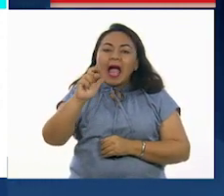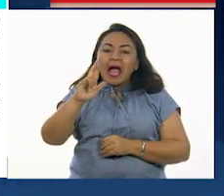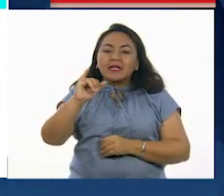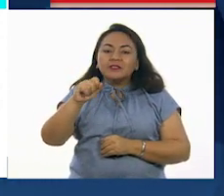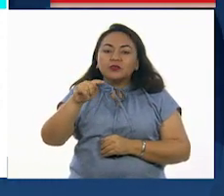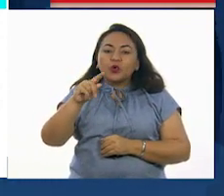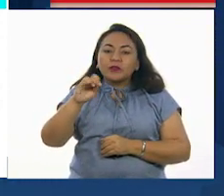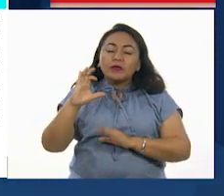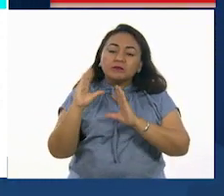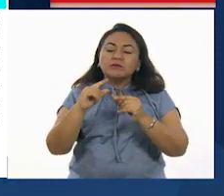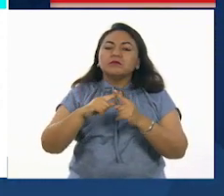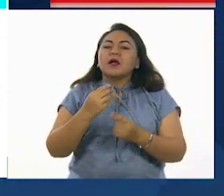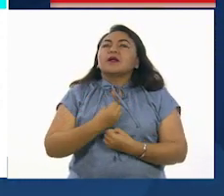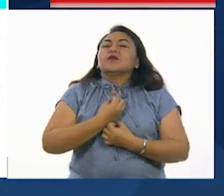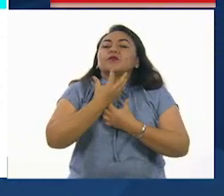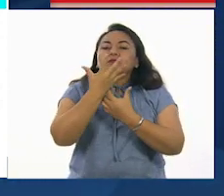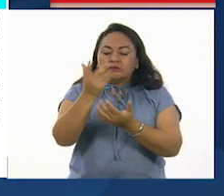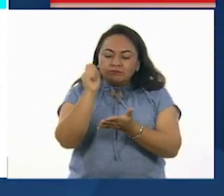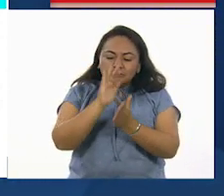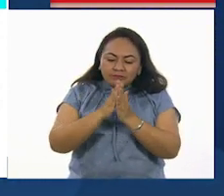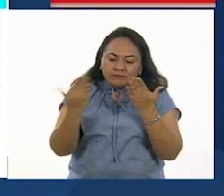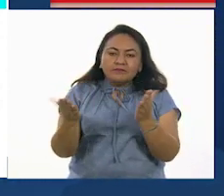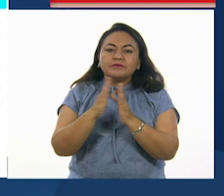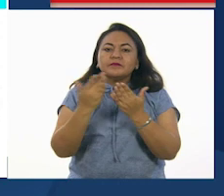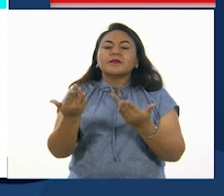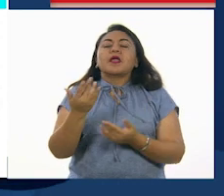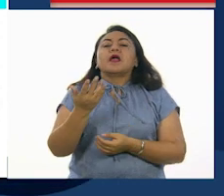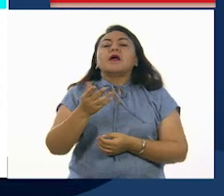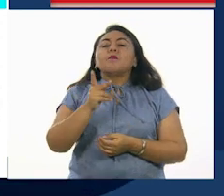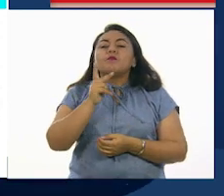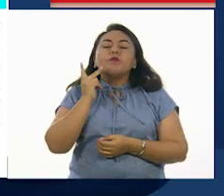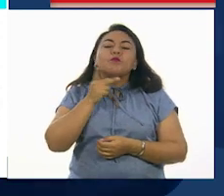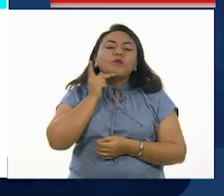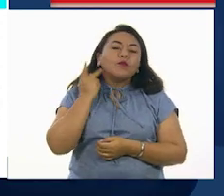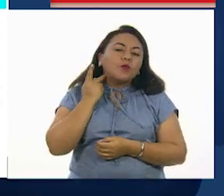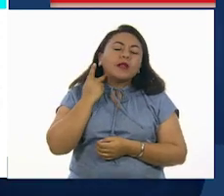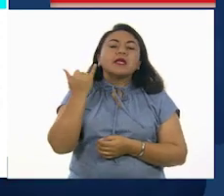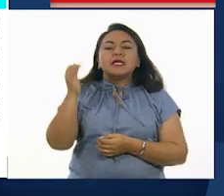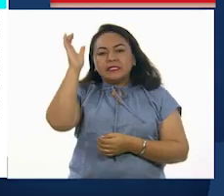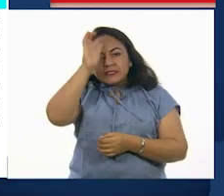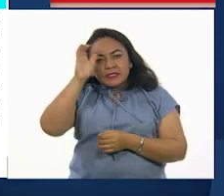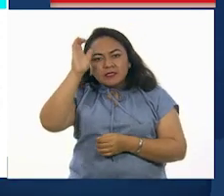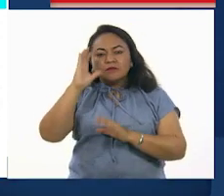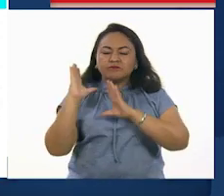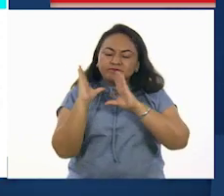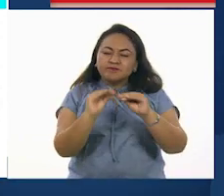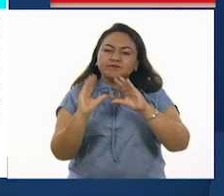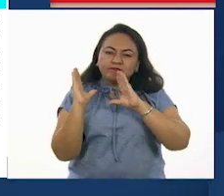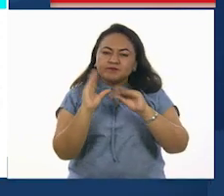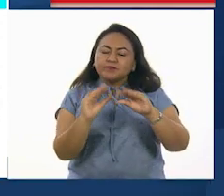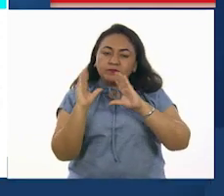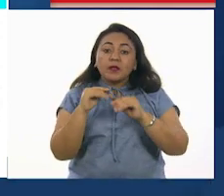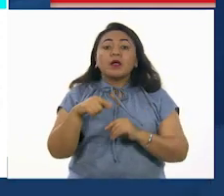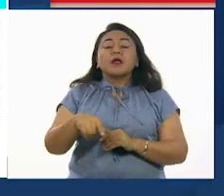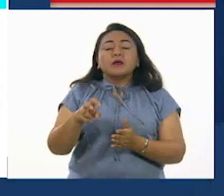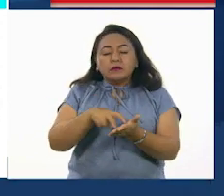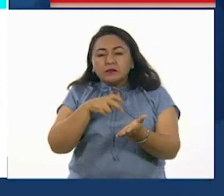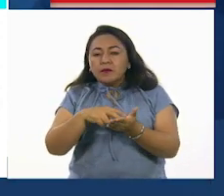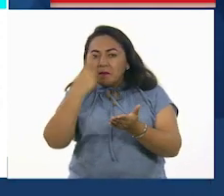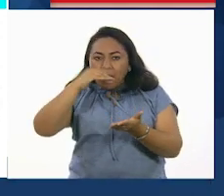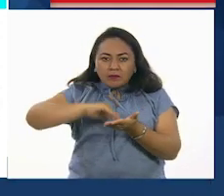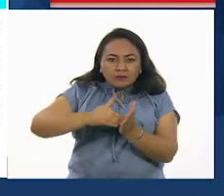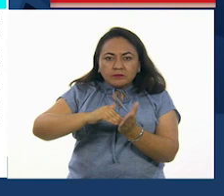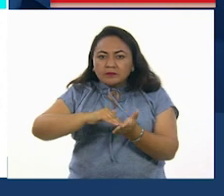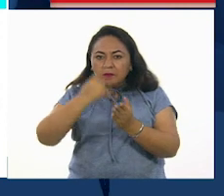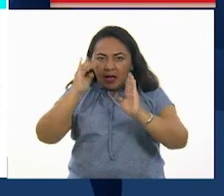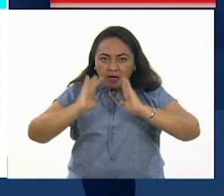le enseñó retórica, literatura, política y ciencias. Además, fue instruido en estrategias militares